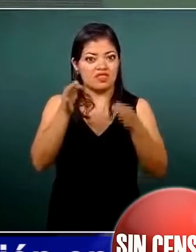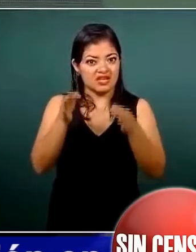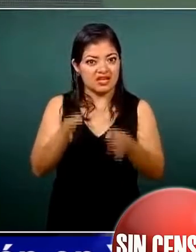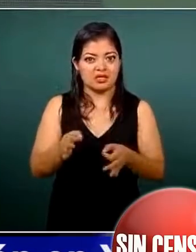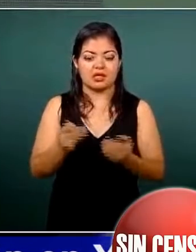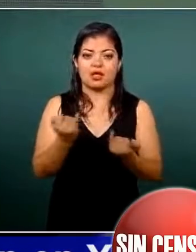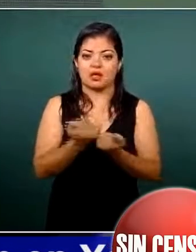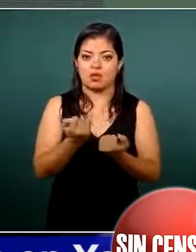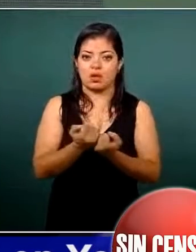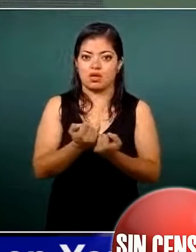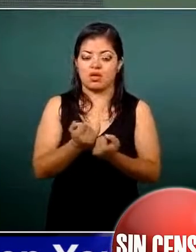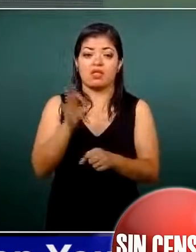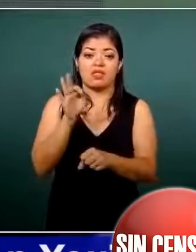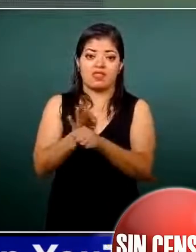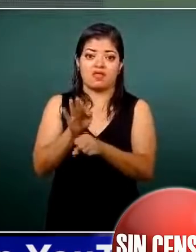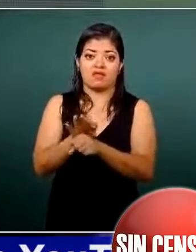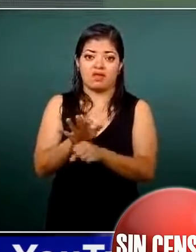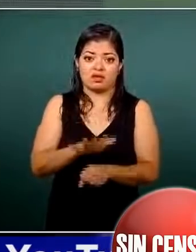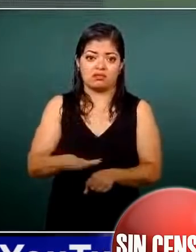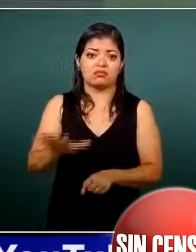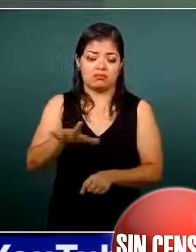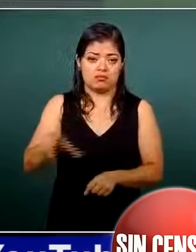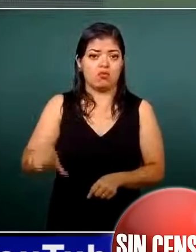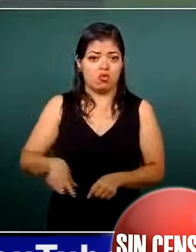a sus ciudadanos. Los gobernadores